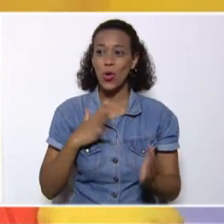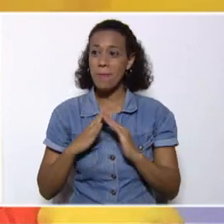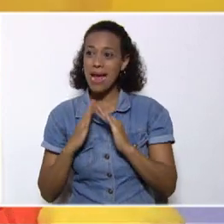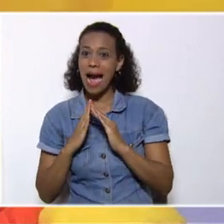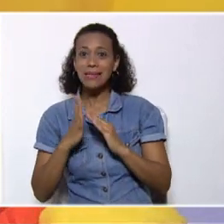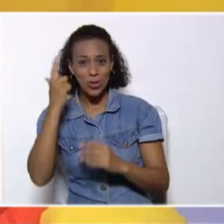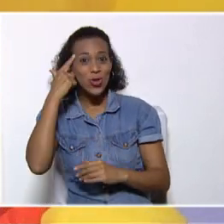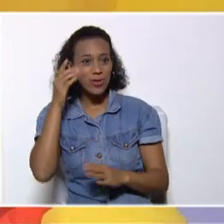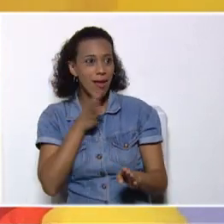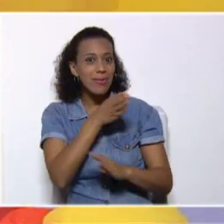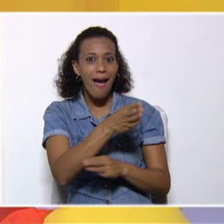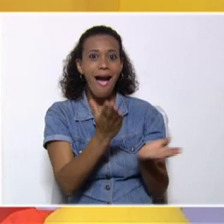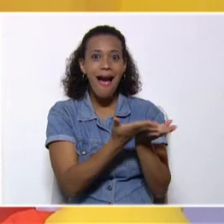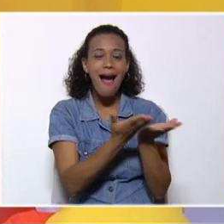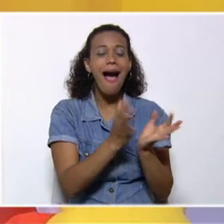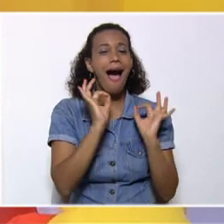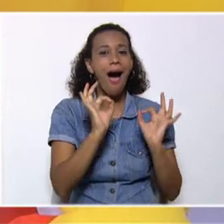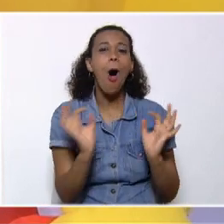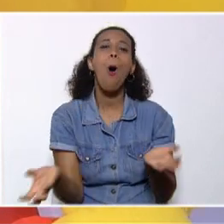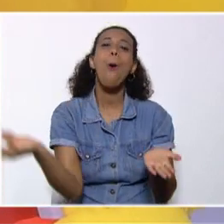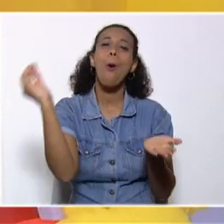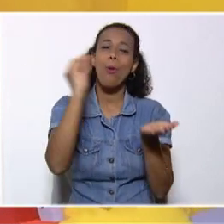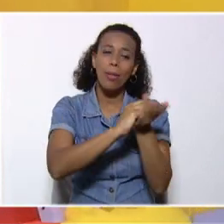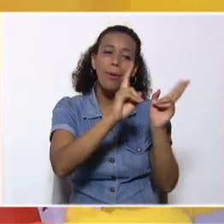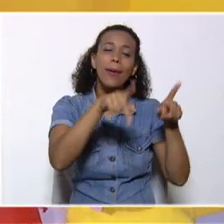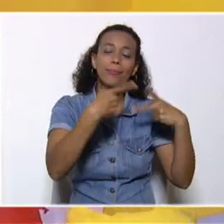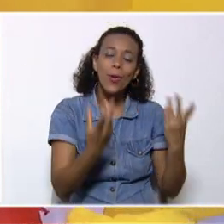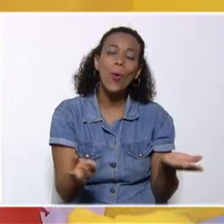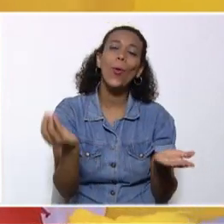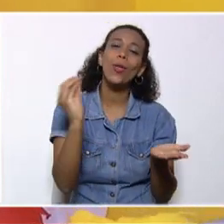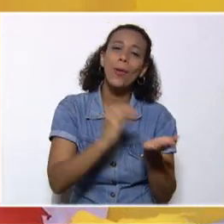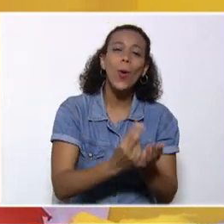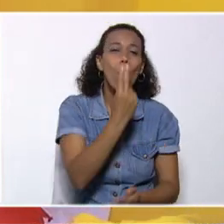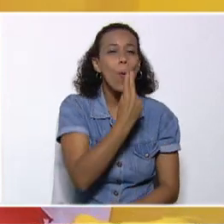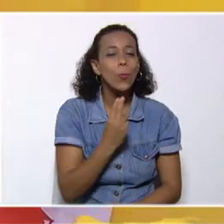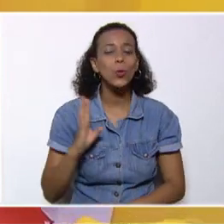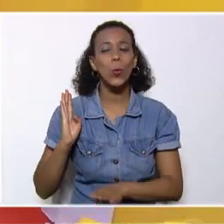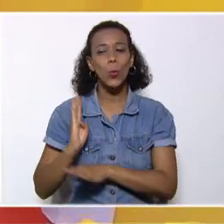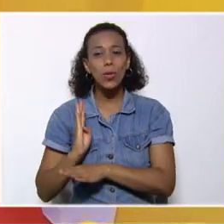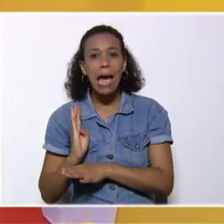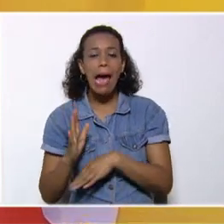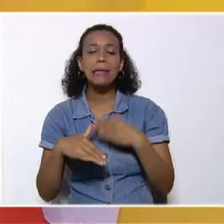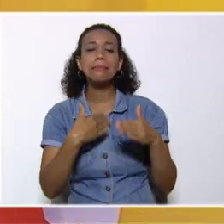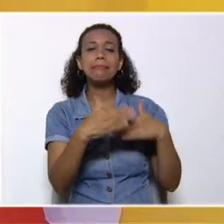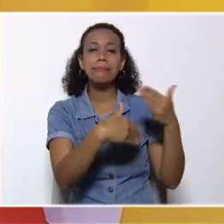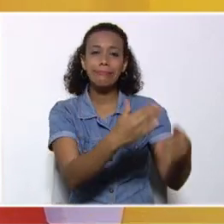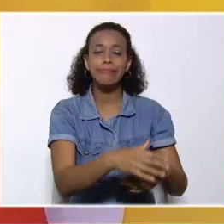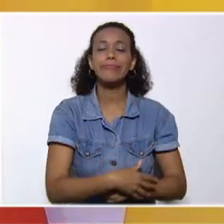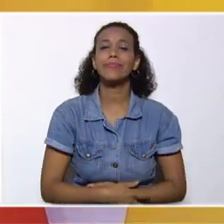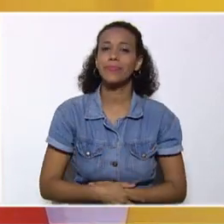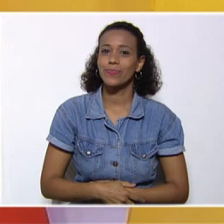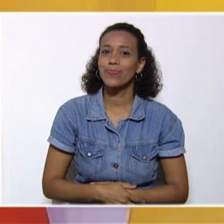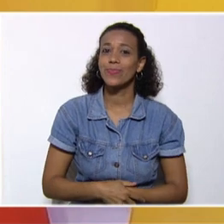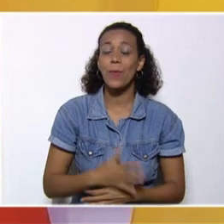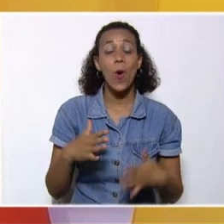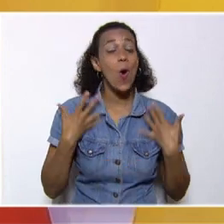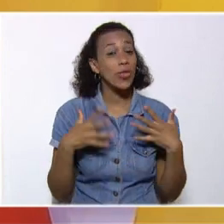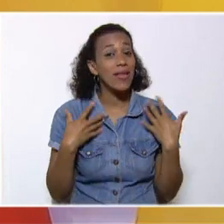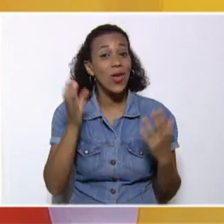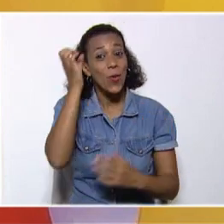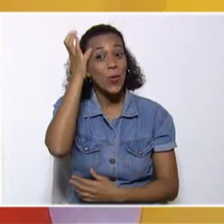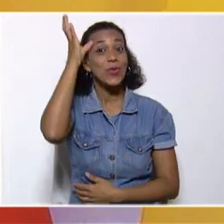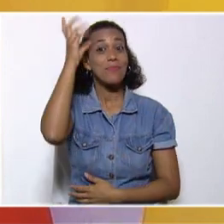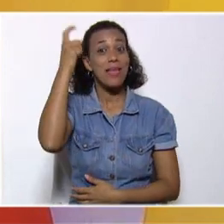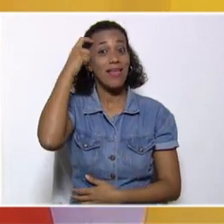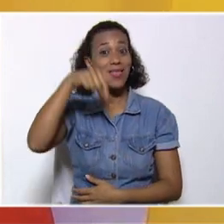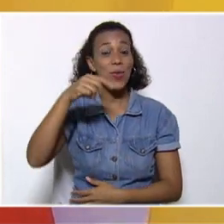en cada uno de los espacios que iremos retomando con mucho compromiso con la vida. Por eso nosotros estamos contentos de los conocimientos que